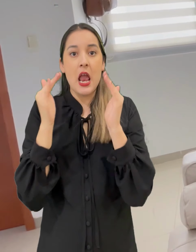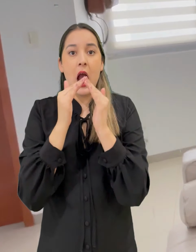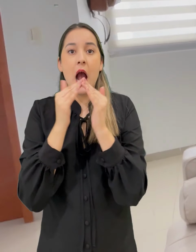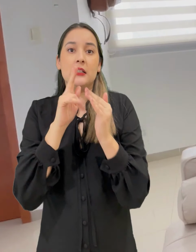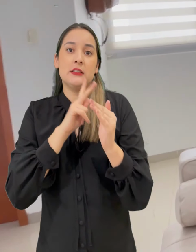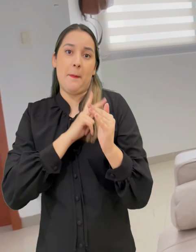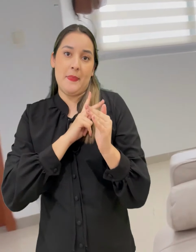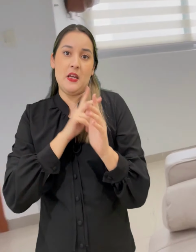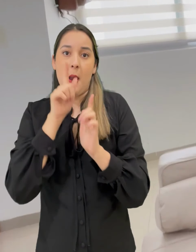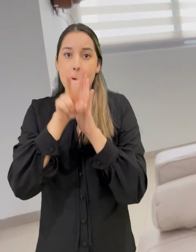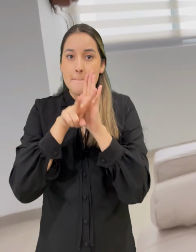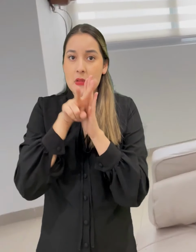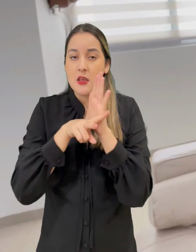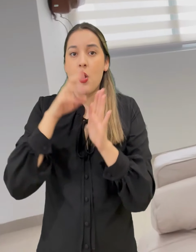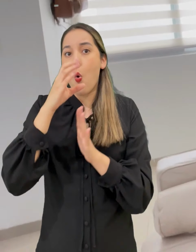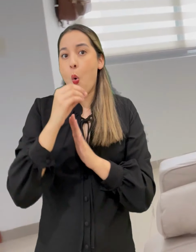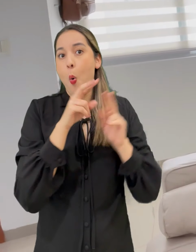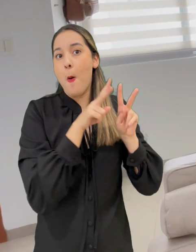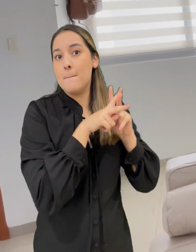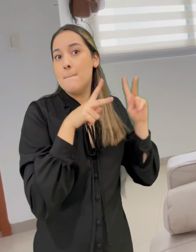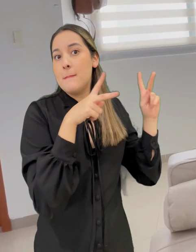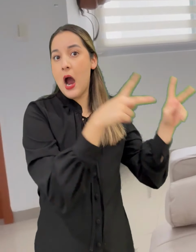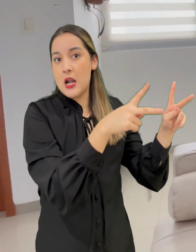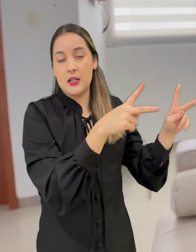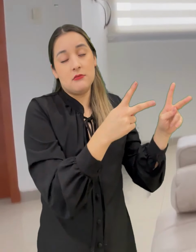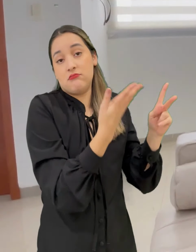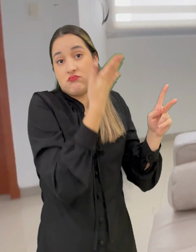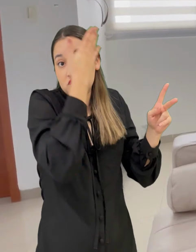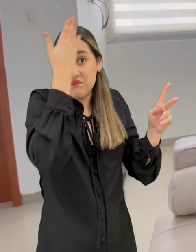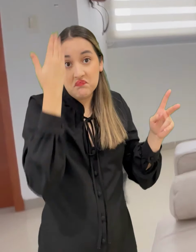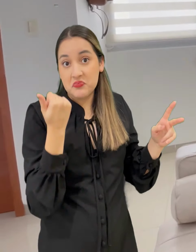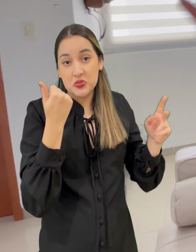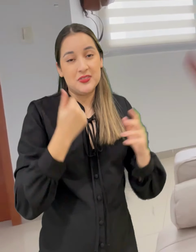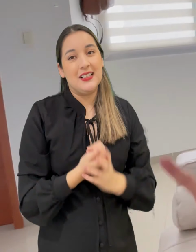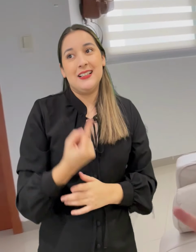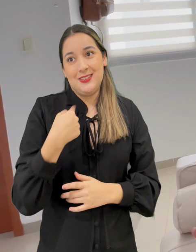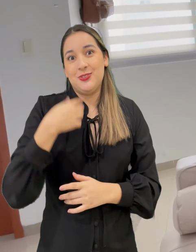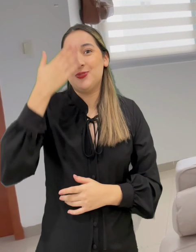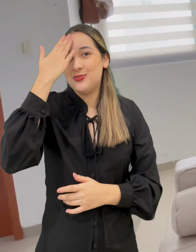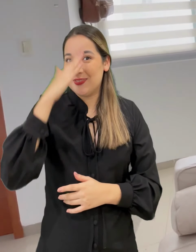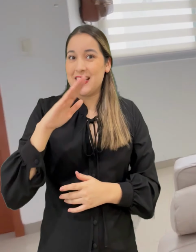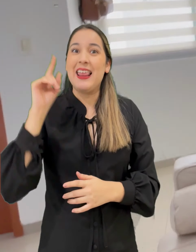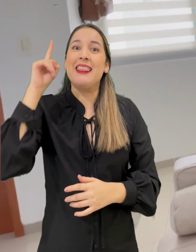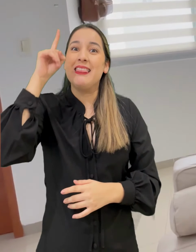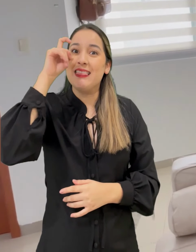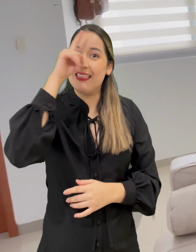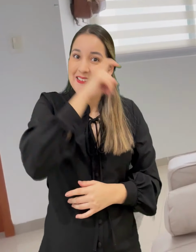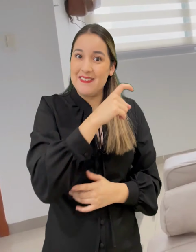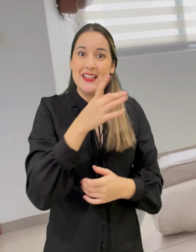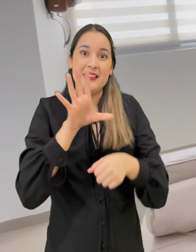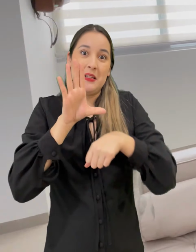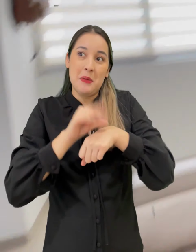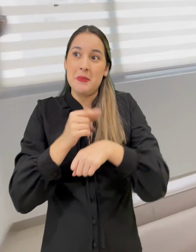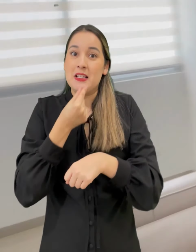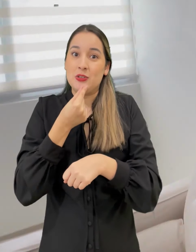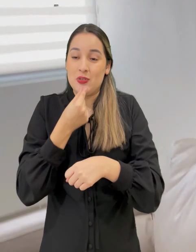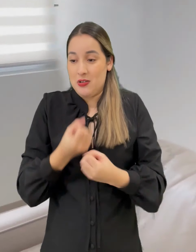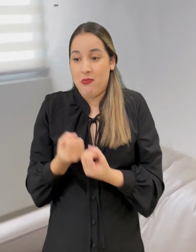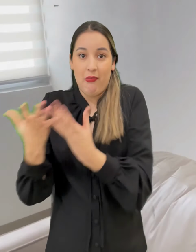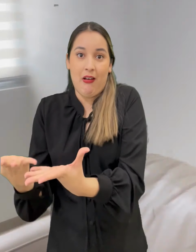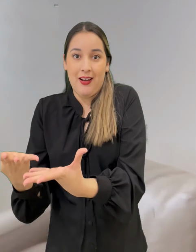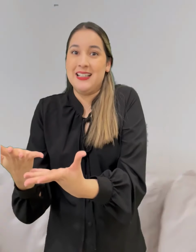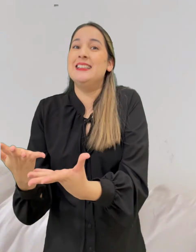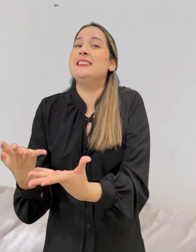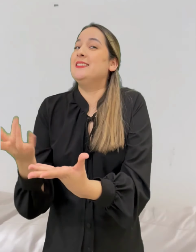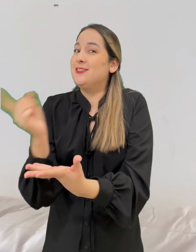yo entiendo perfectamente que usted es una desconocida y así soltarme al hijo así nada más pues aceptó los términos